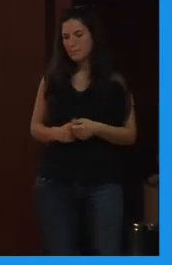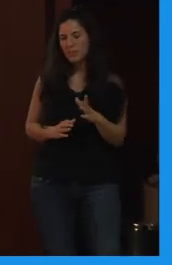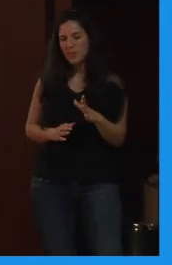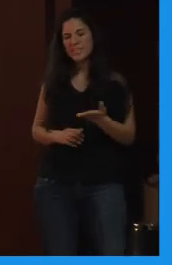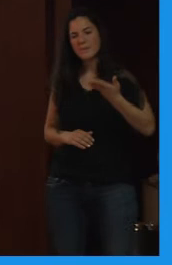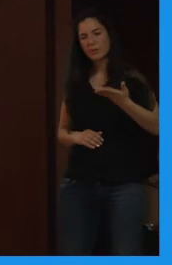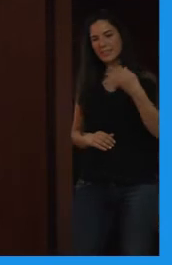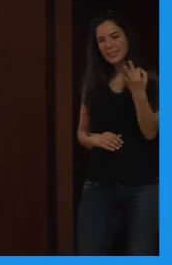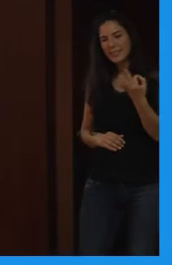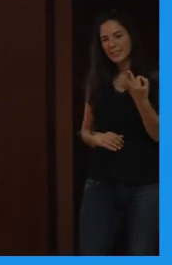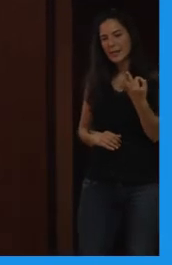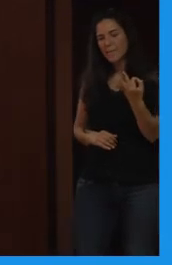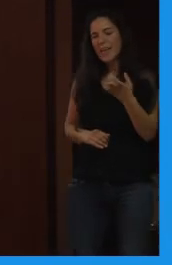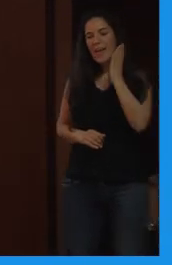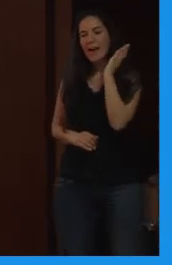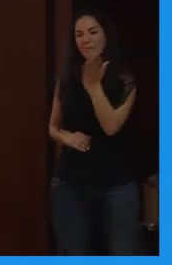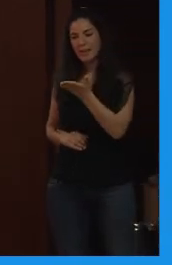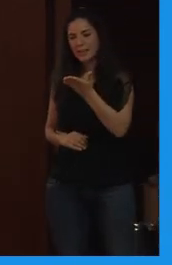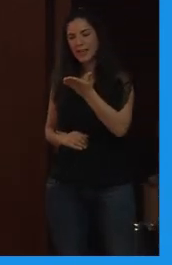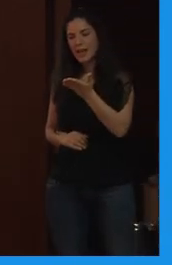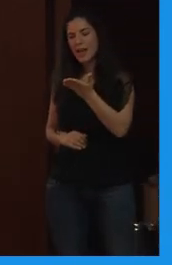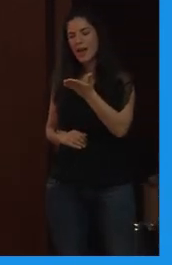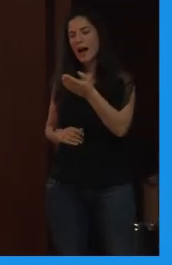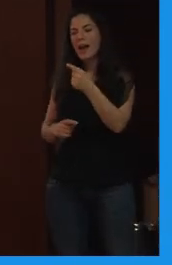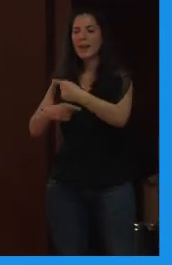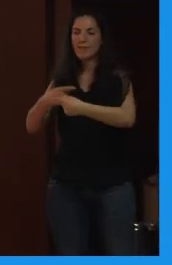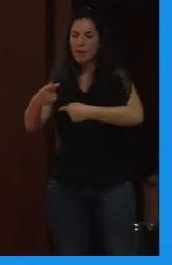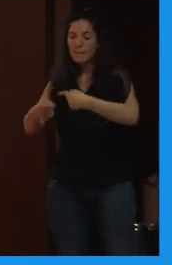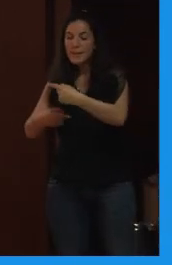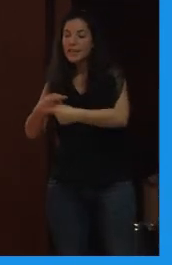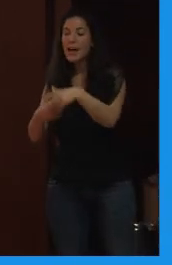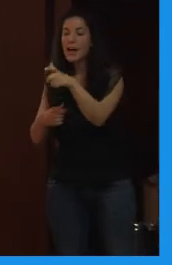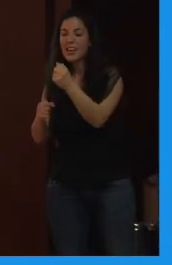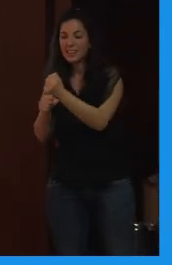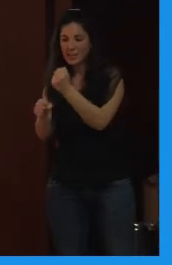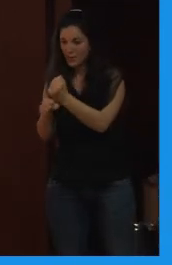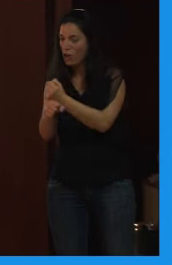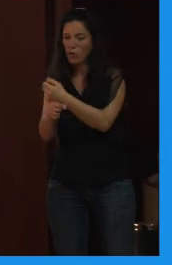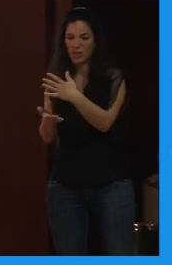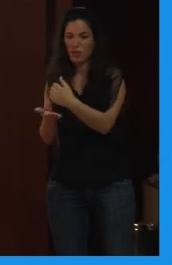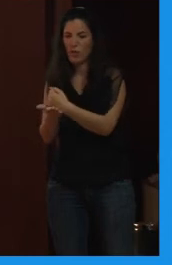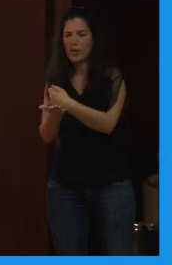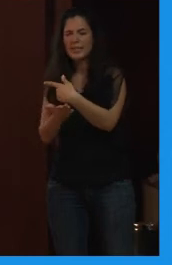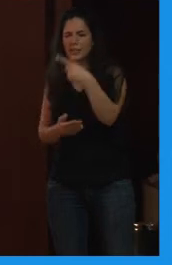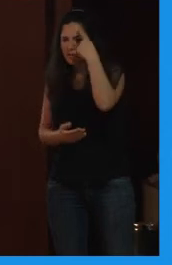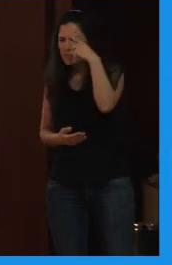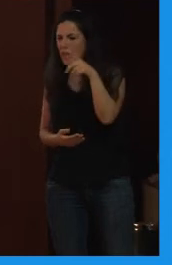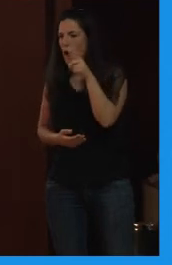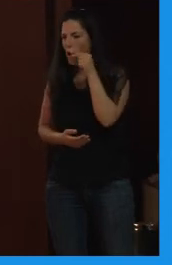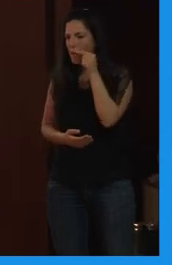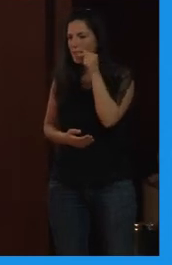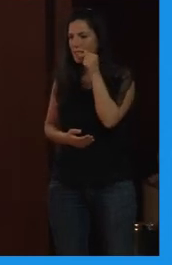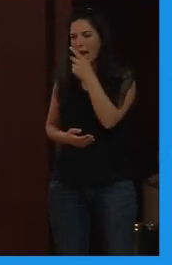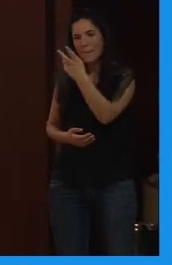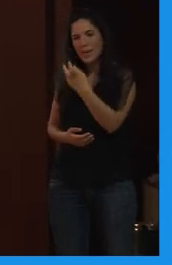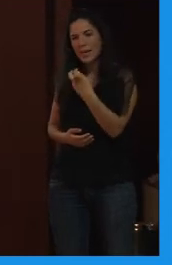periodo de máxima actividad social, familiar y laboral, aunque aquí hay varones, yo creo que muchos de los varones que están aquí son acompañantes. Fundamentalmente